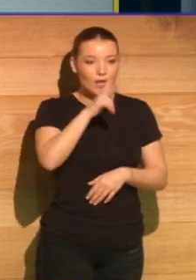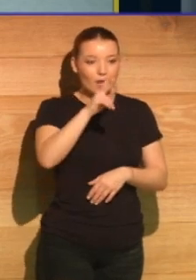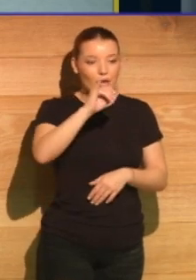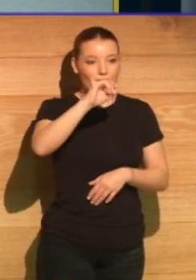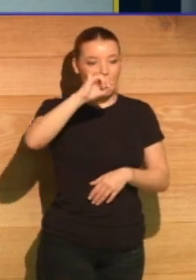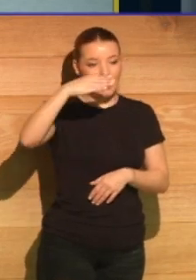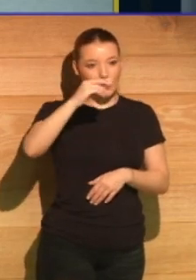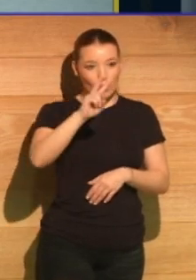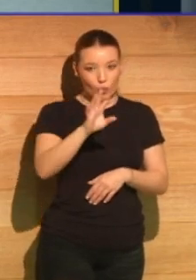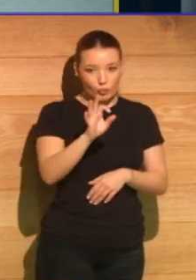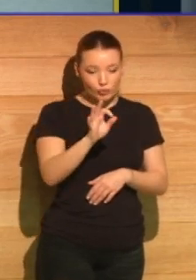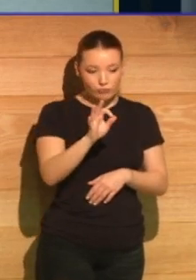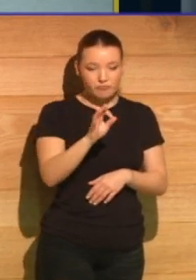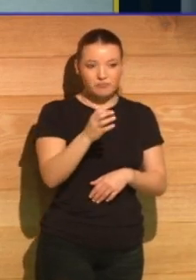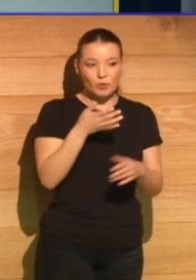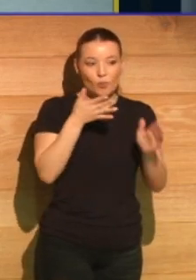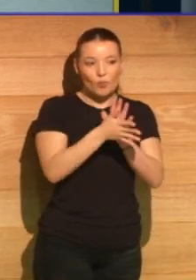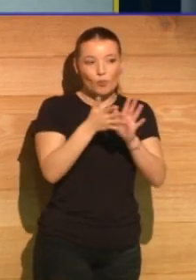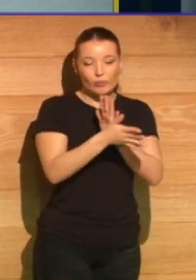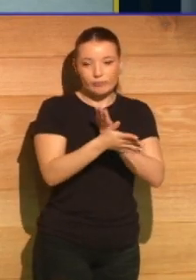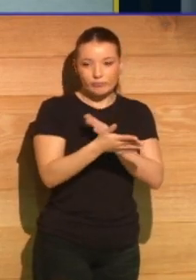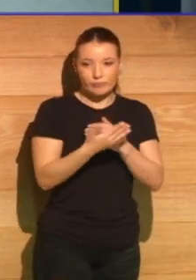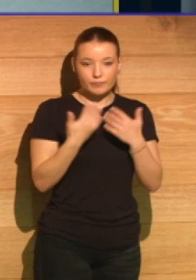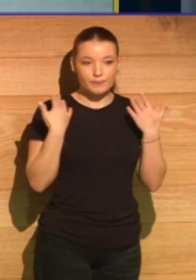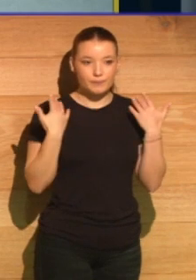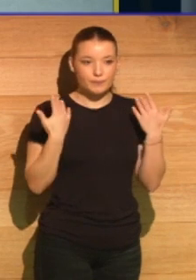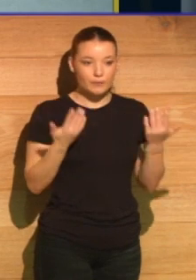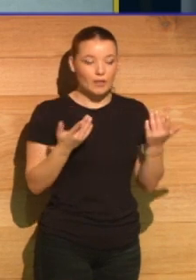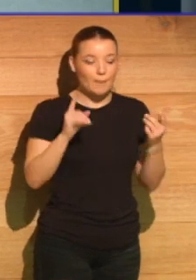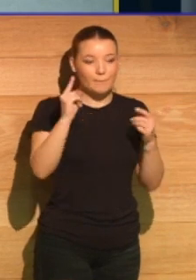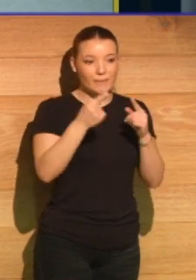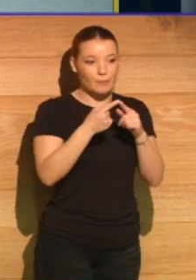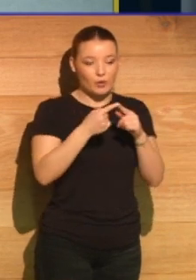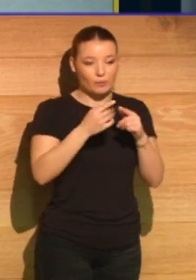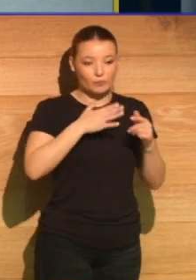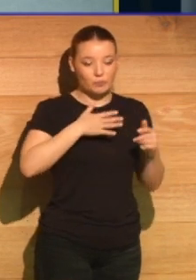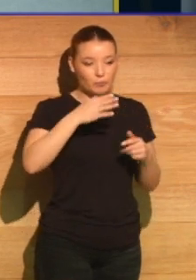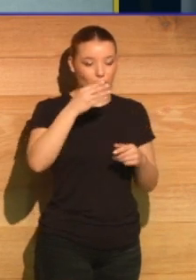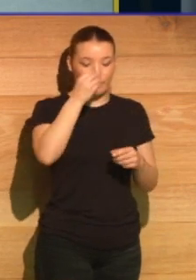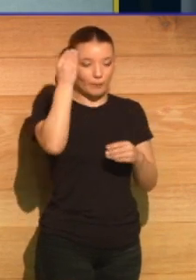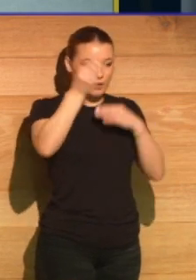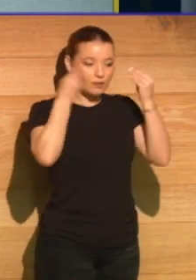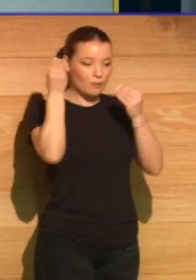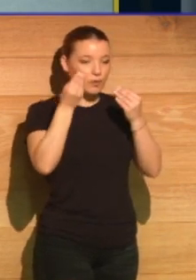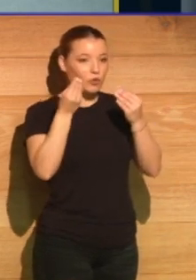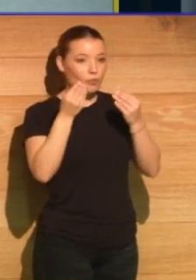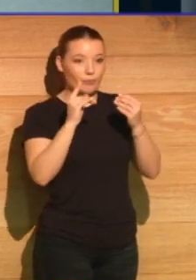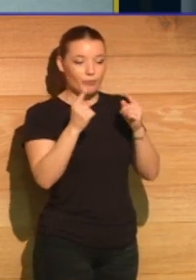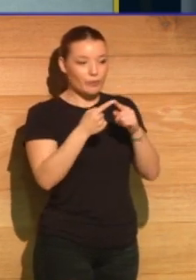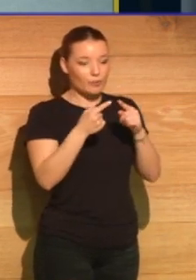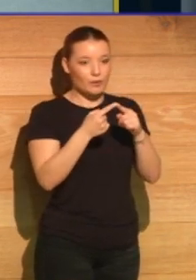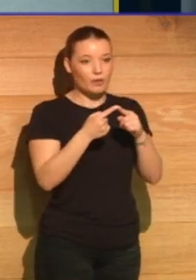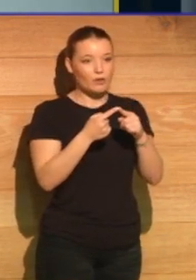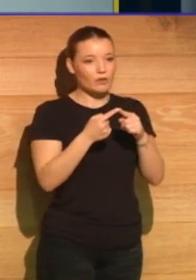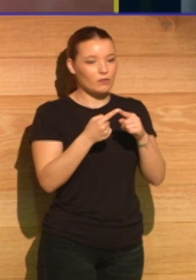nosotras. Entonces, primero me has preguntado sobre mi impresión. Mi impresión fue primero